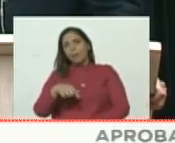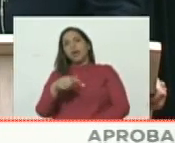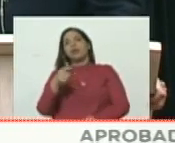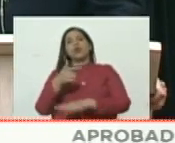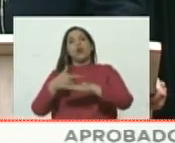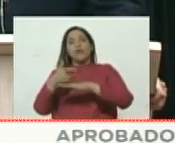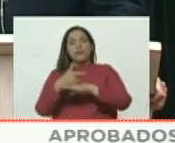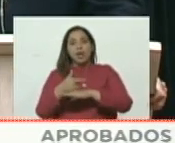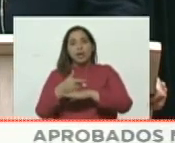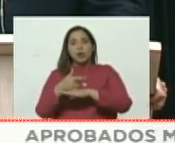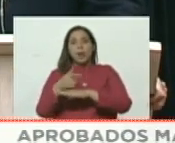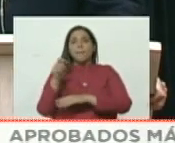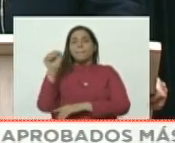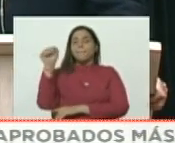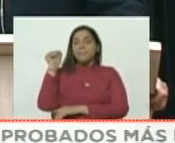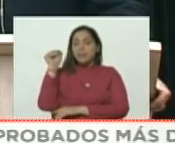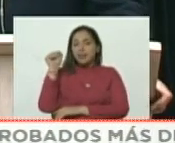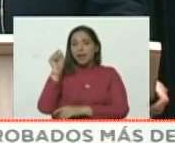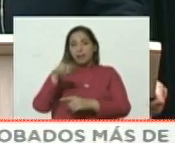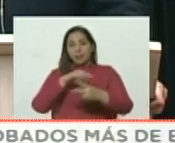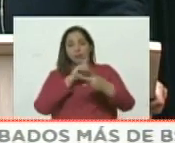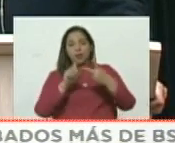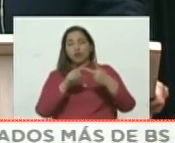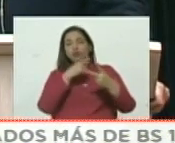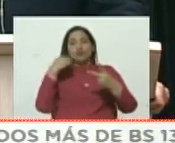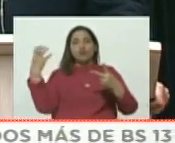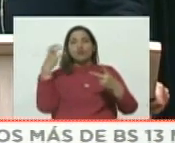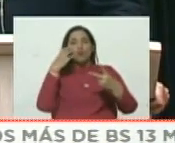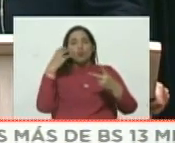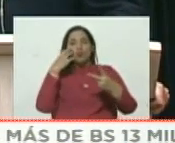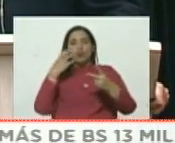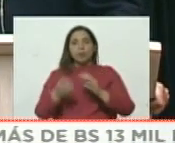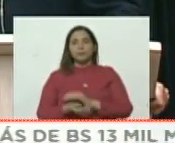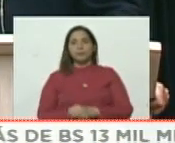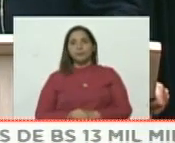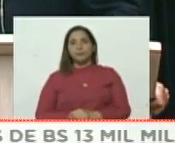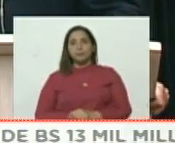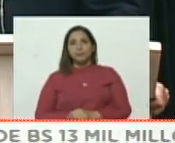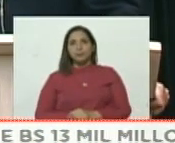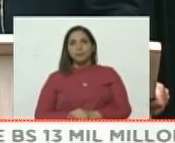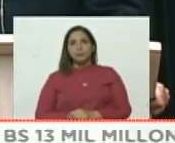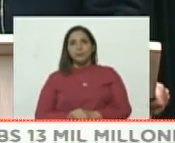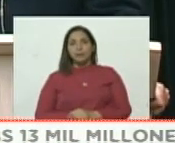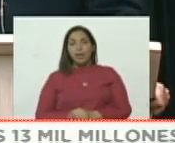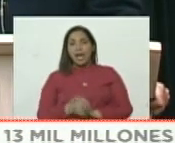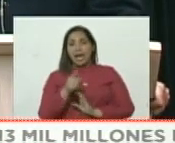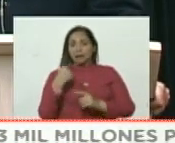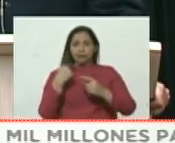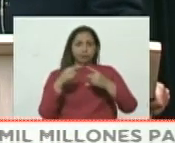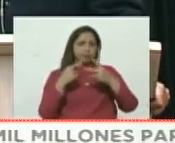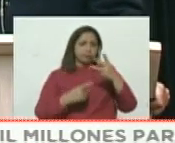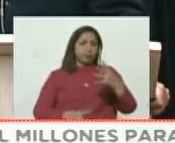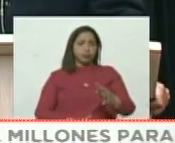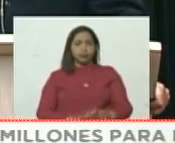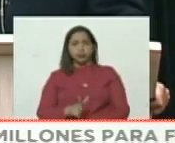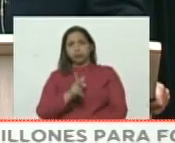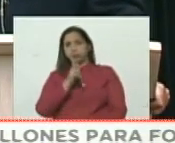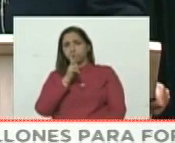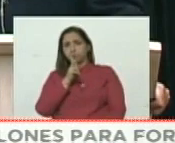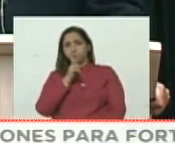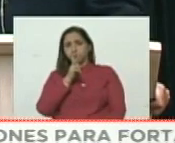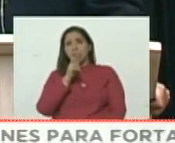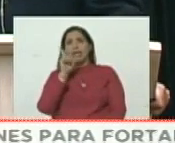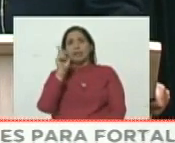Sebastián Piñera y de Iván Duque, en hechos gravísimos que incluían